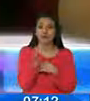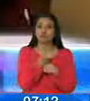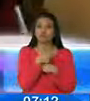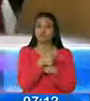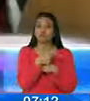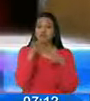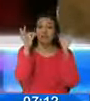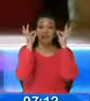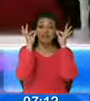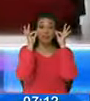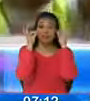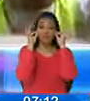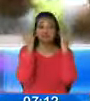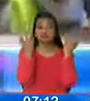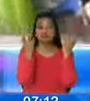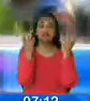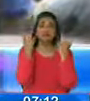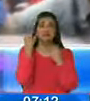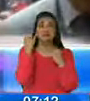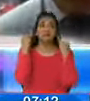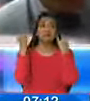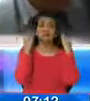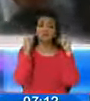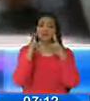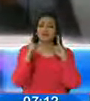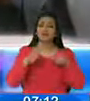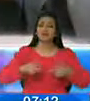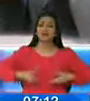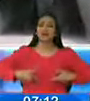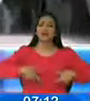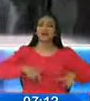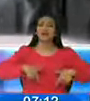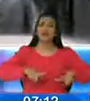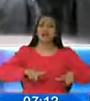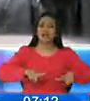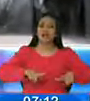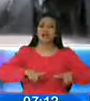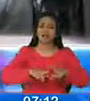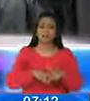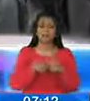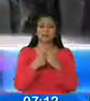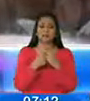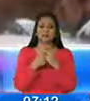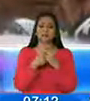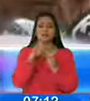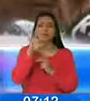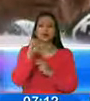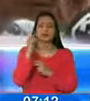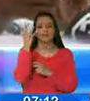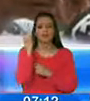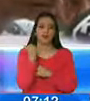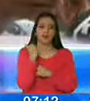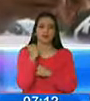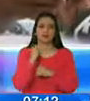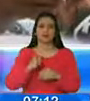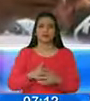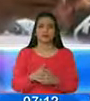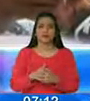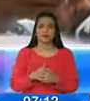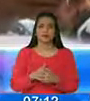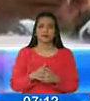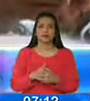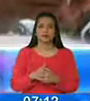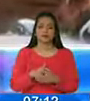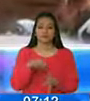hace ilusiones y afirma que Carnaval fue un acto de contrición para el inicio de la cuaresma. Que aquel que votó por